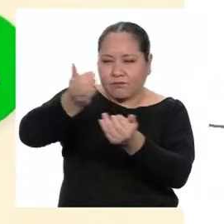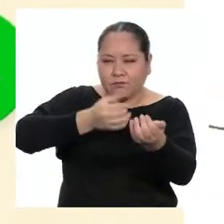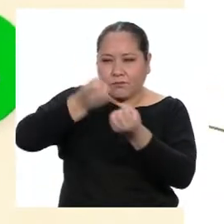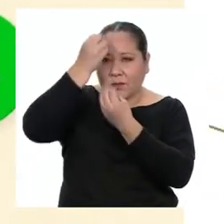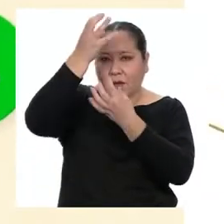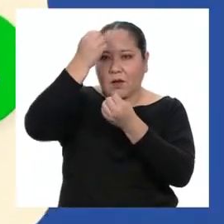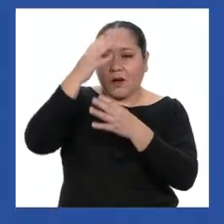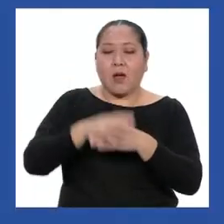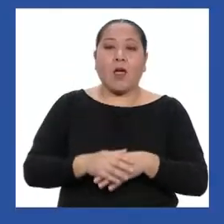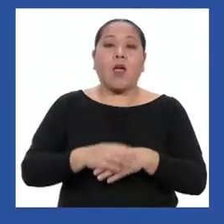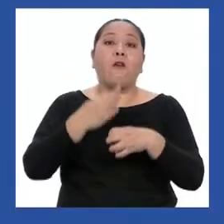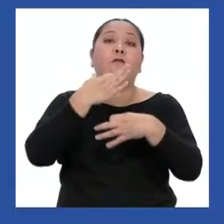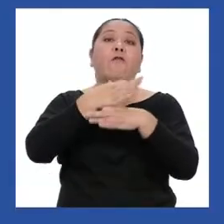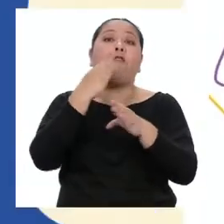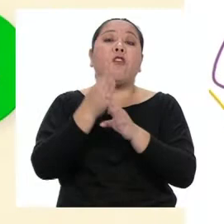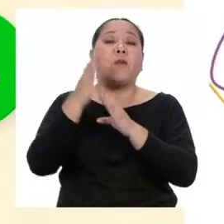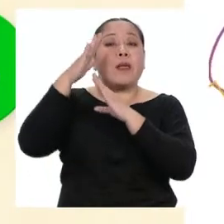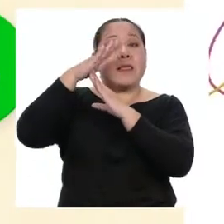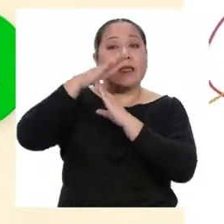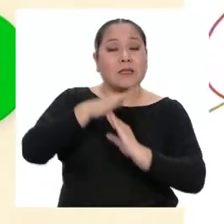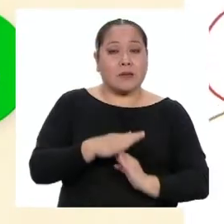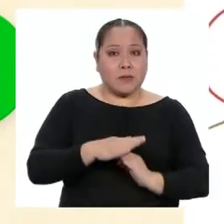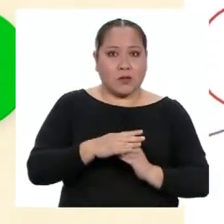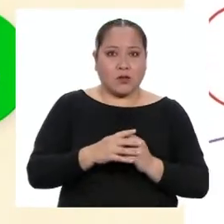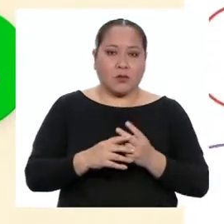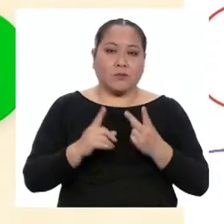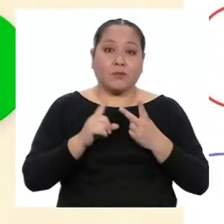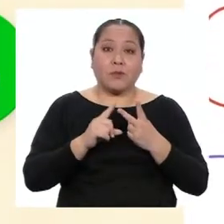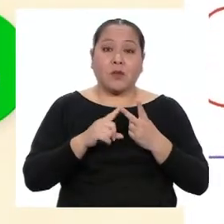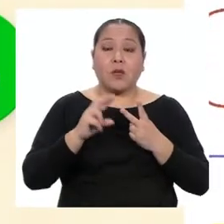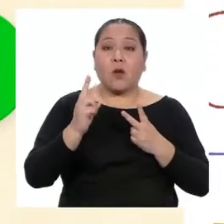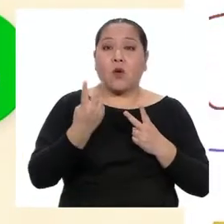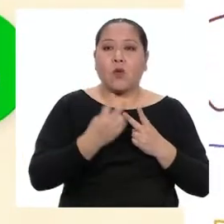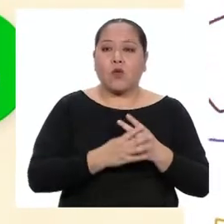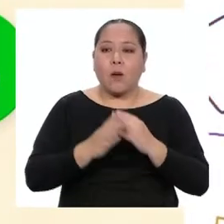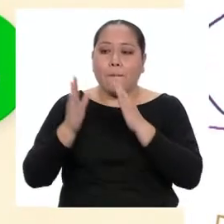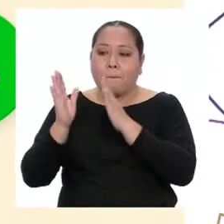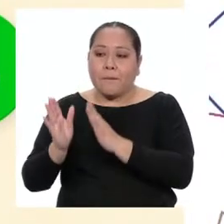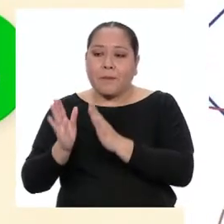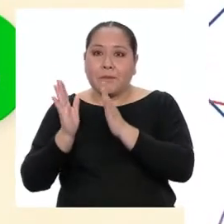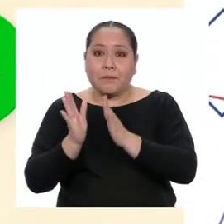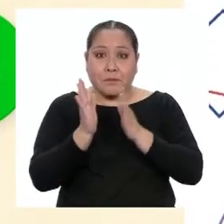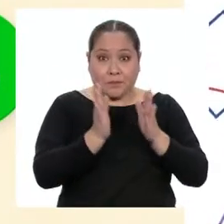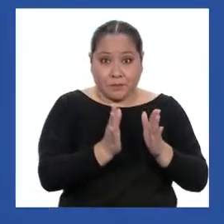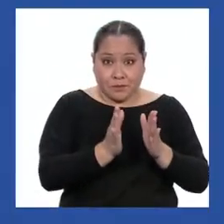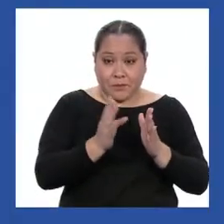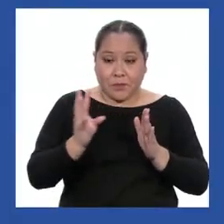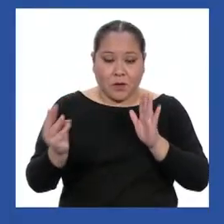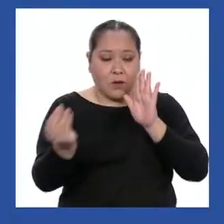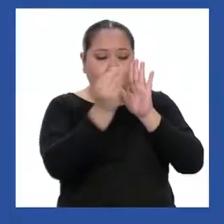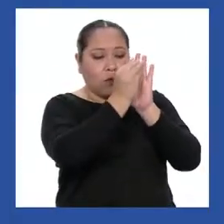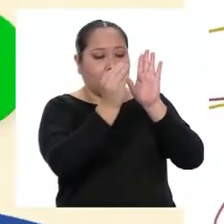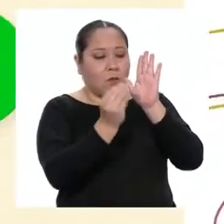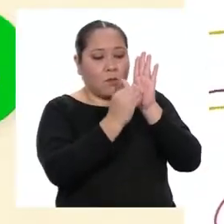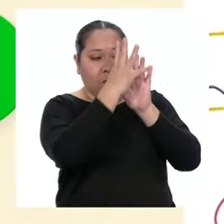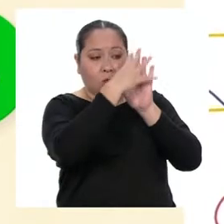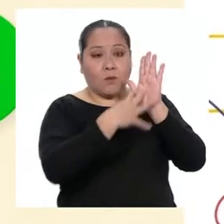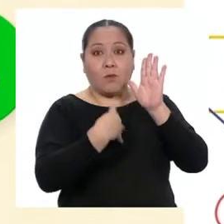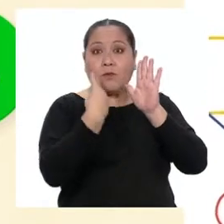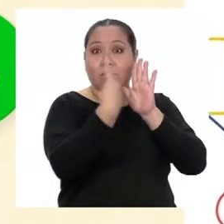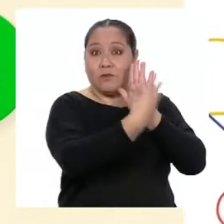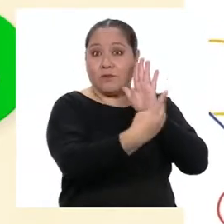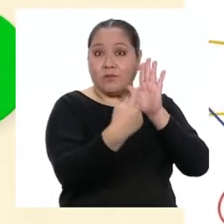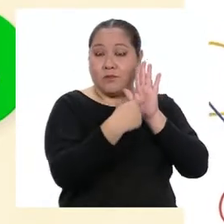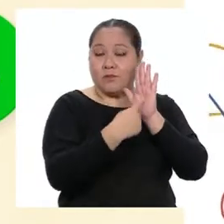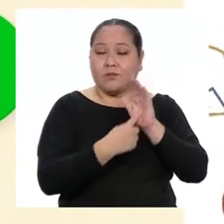prácticas de discriminación. Luego, organizaremos estos datos en tablas de frecuencias.